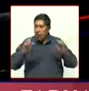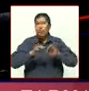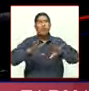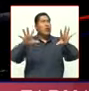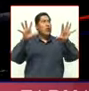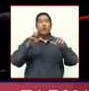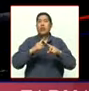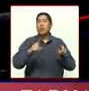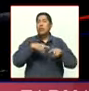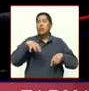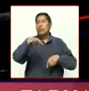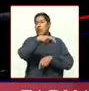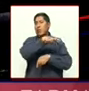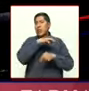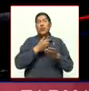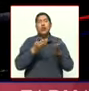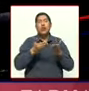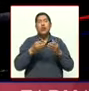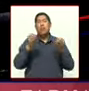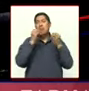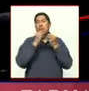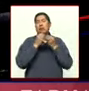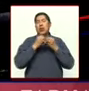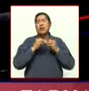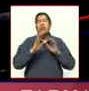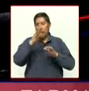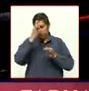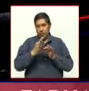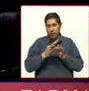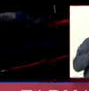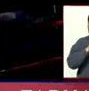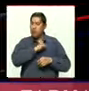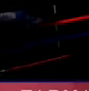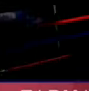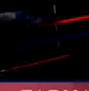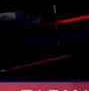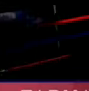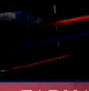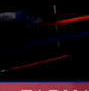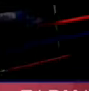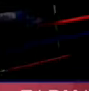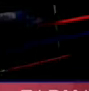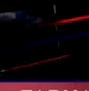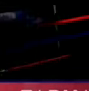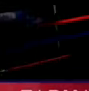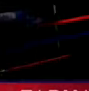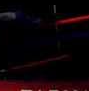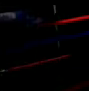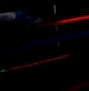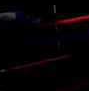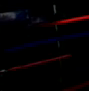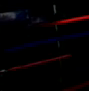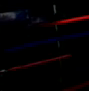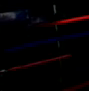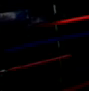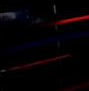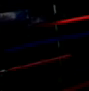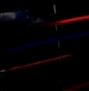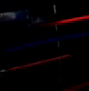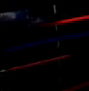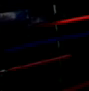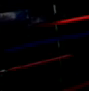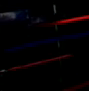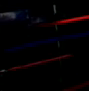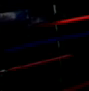diferentes puntos. Las fiestas patronales donde prima la esencia de fe y devoción. Mañana le estaremos contando más de estas festividades. Chao, chao.